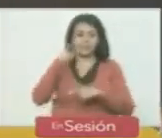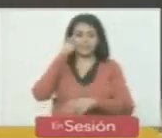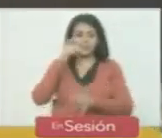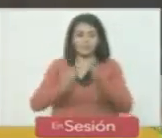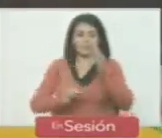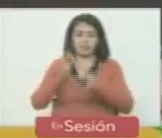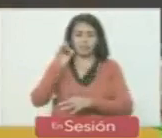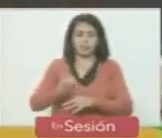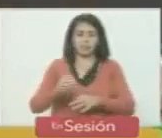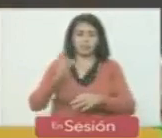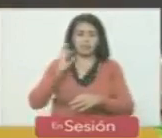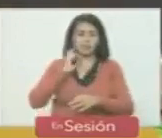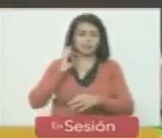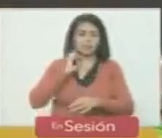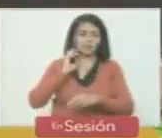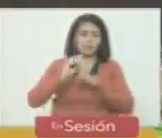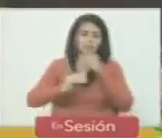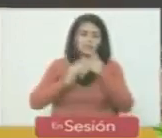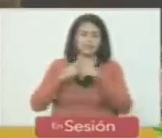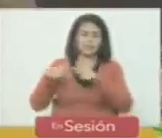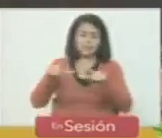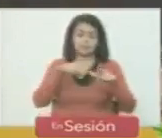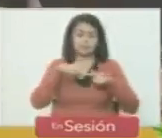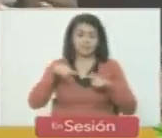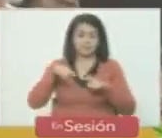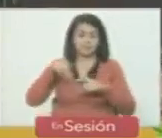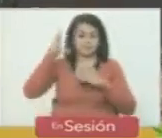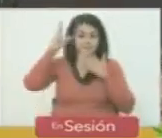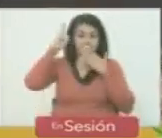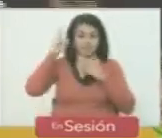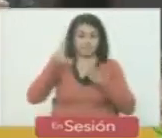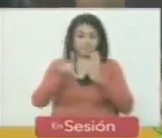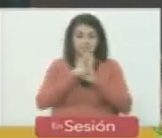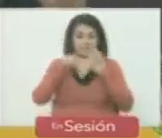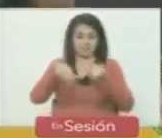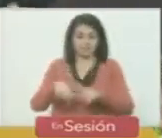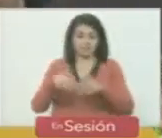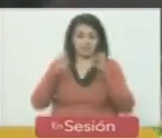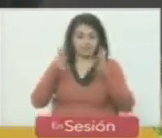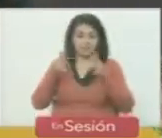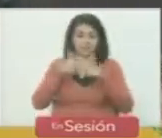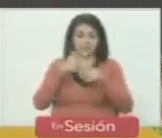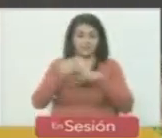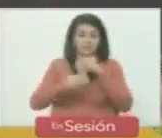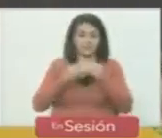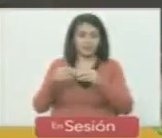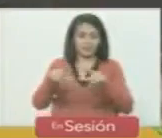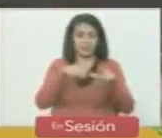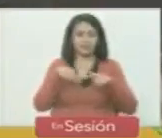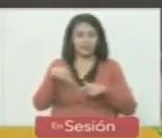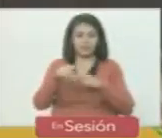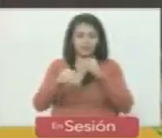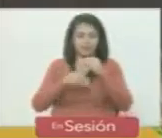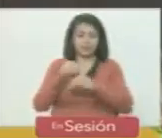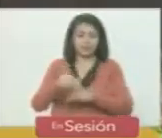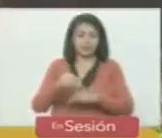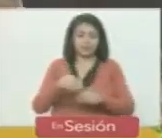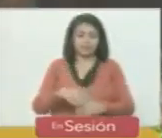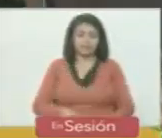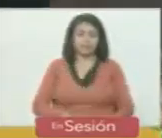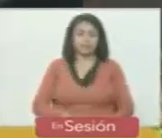la República, que este cuerpo legislativo insta al fiscal general de la República que se